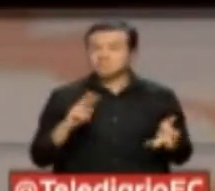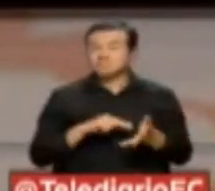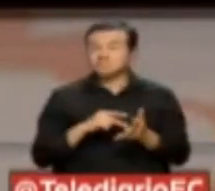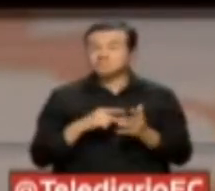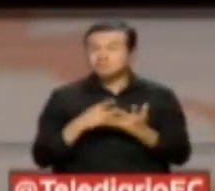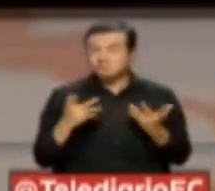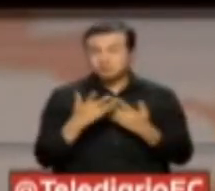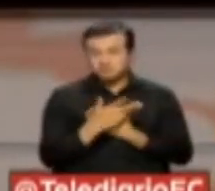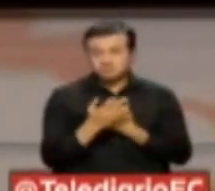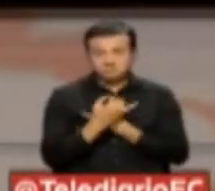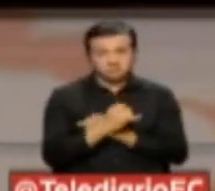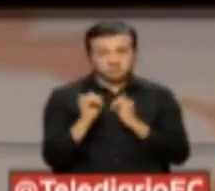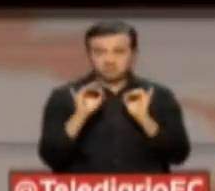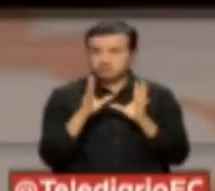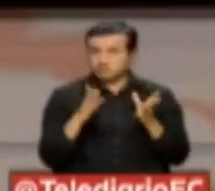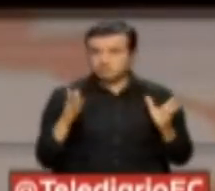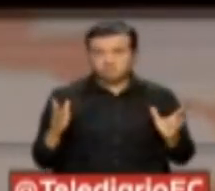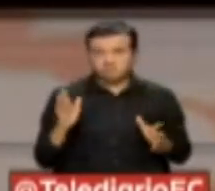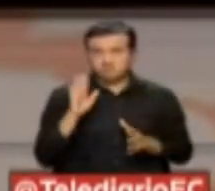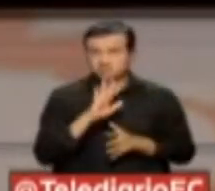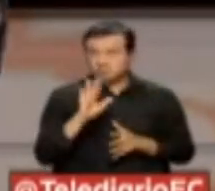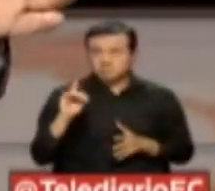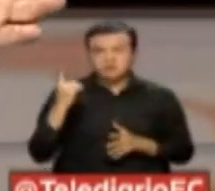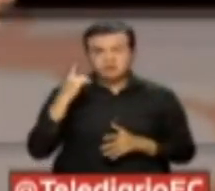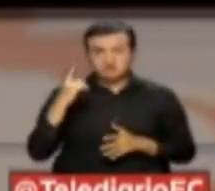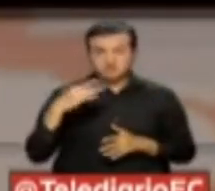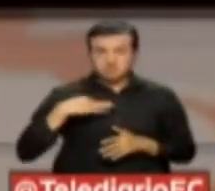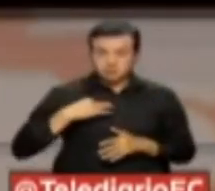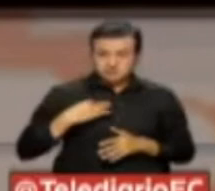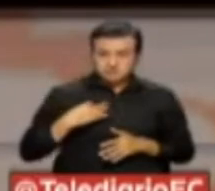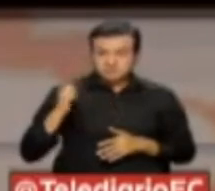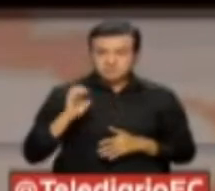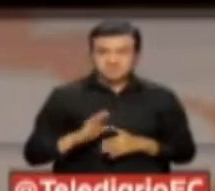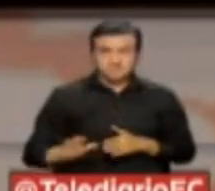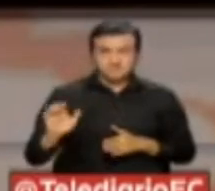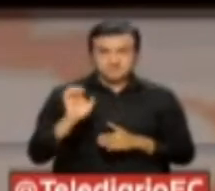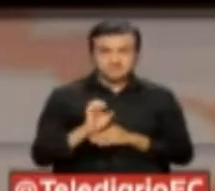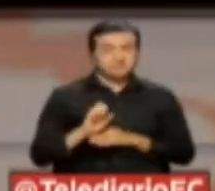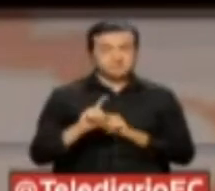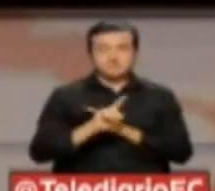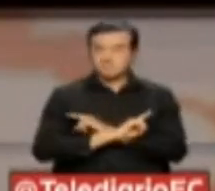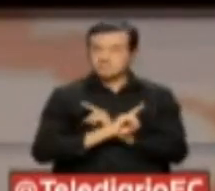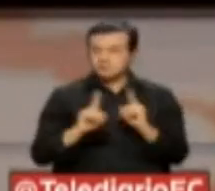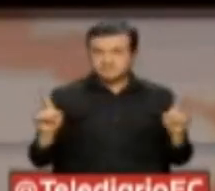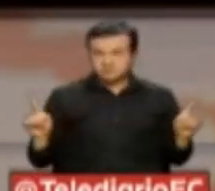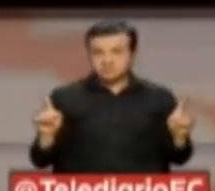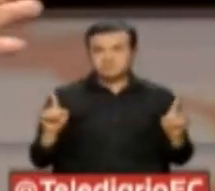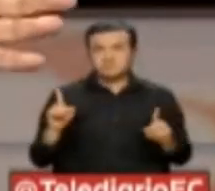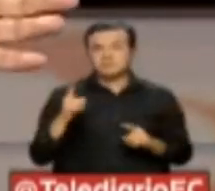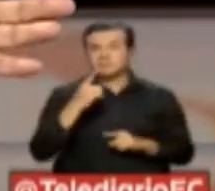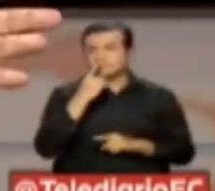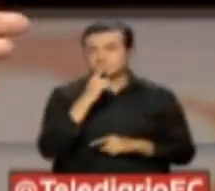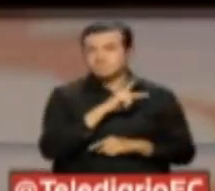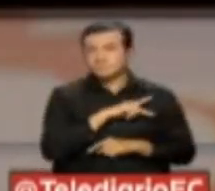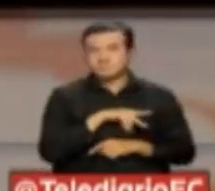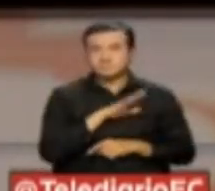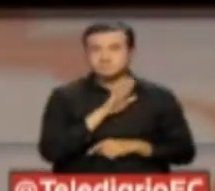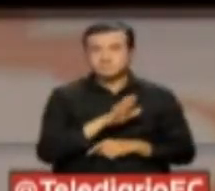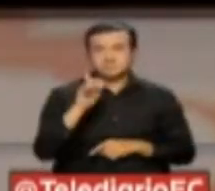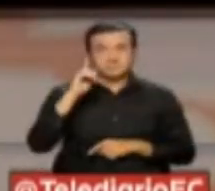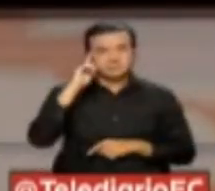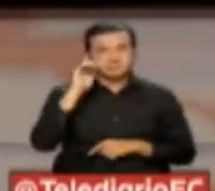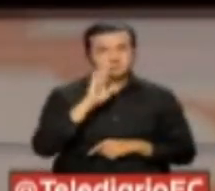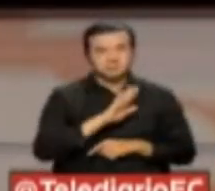eran independientes que obedecían no a la voluntad del pueblo ecuatoriano sino a cierto interés particular del